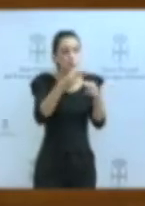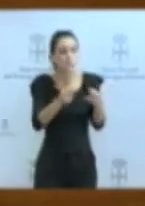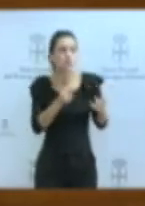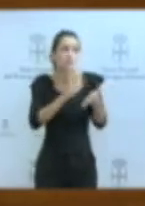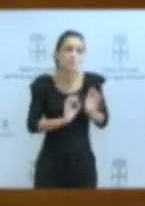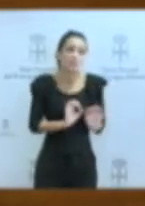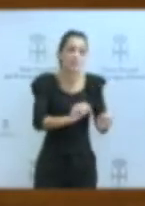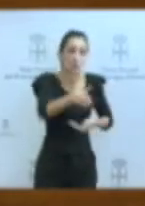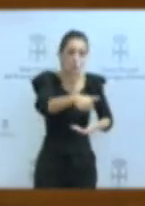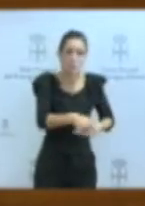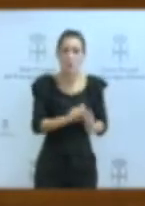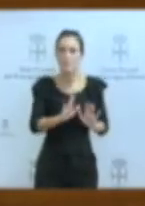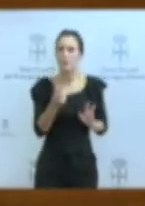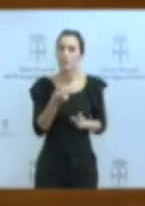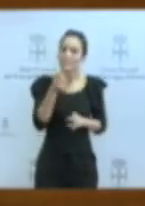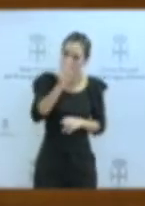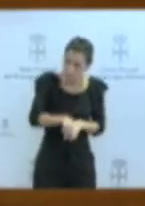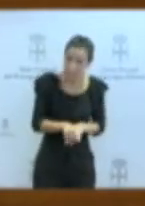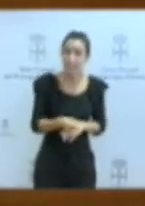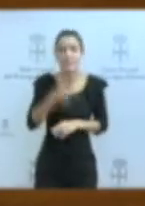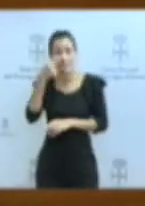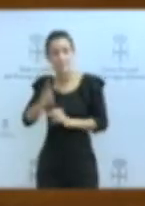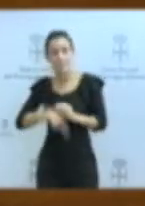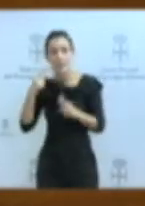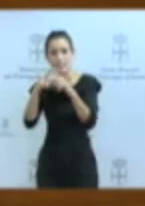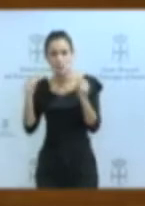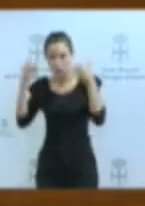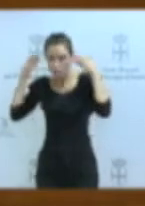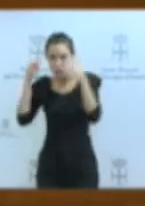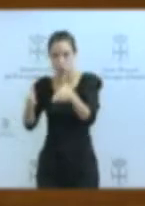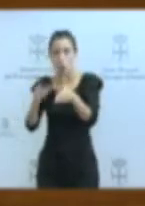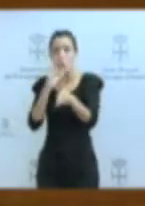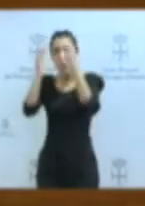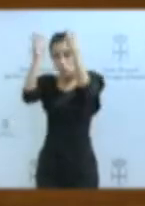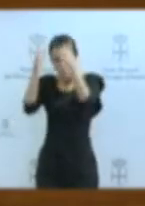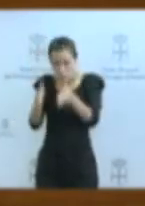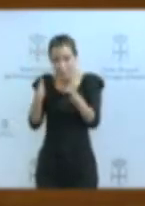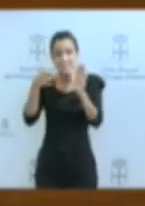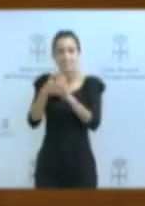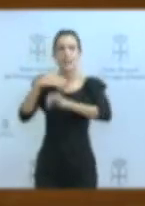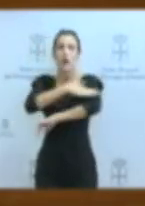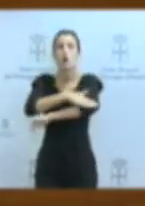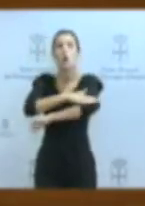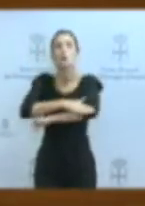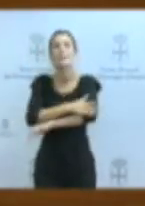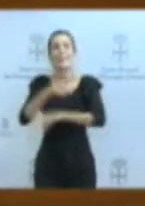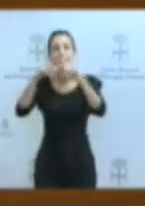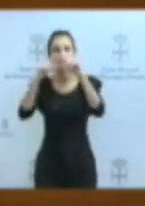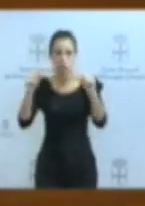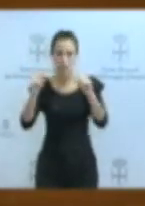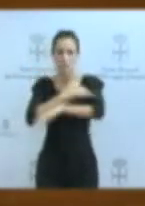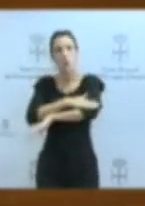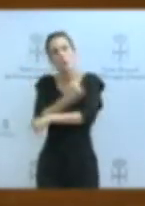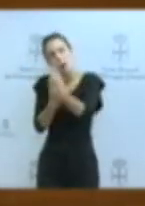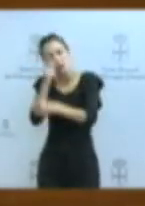para eso están ustedes aquí, que ustedes son el Gobierno de Asturias, no el Gobierno de unos pocos. Y conteste, por favor,